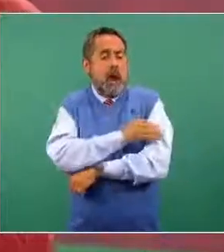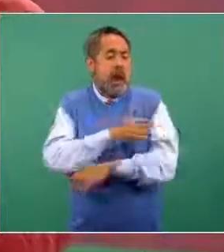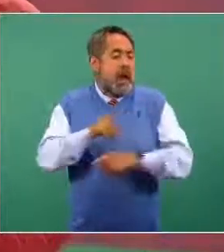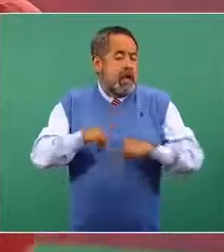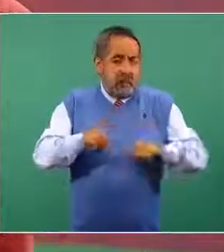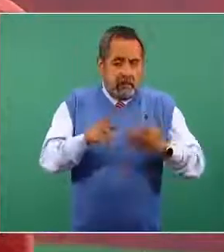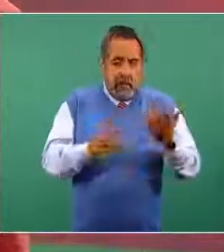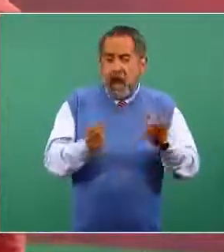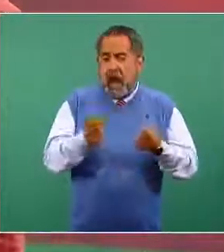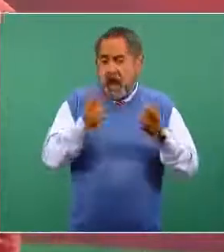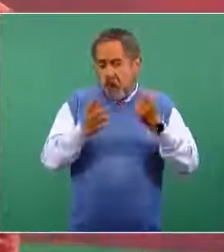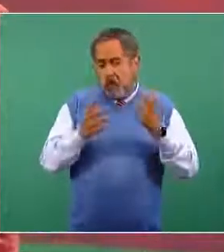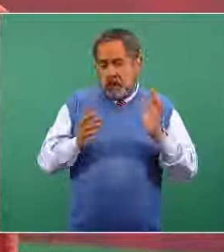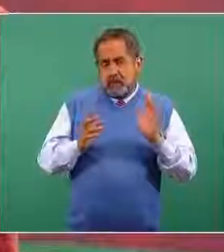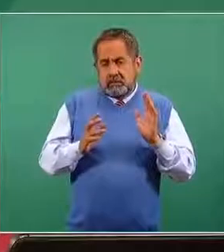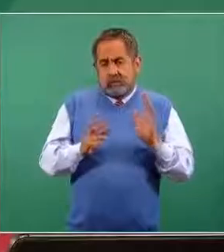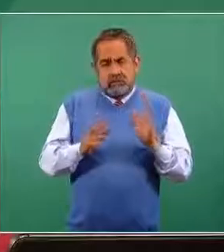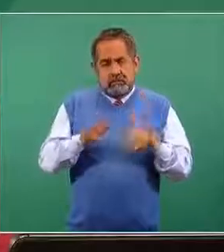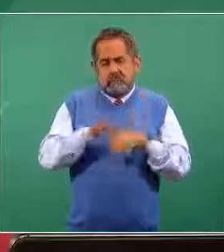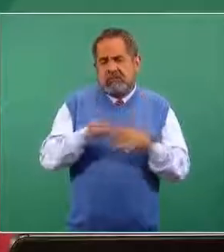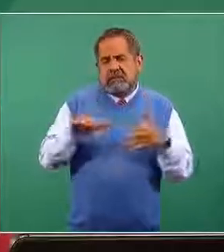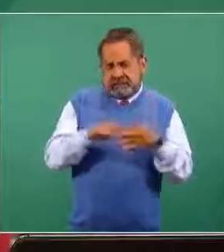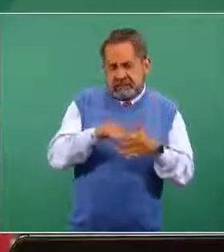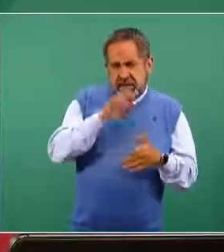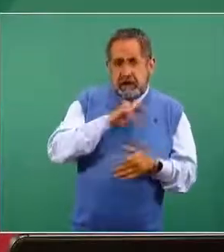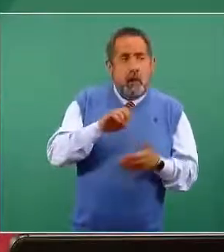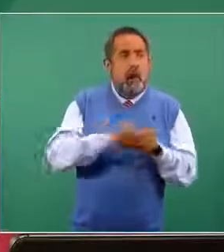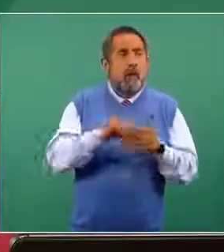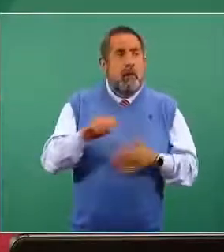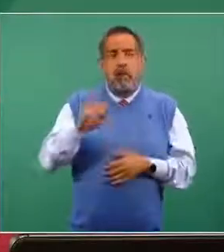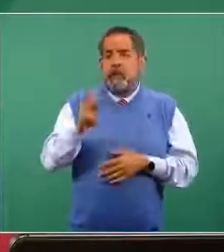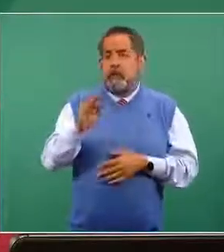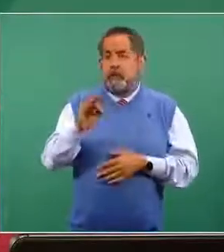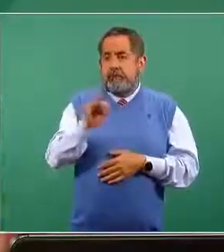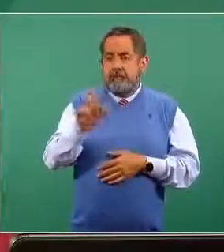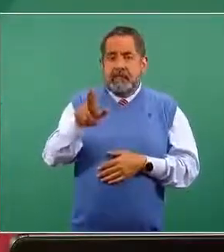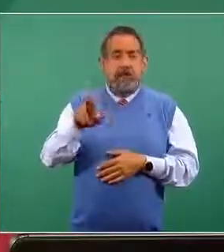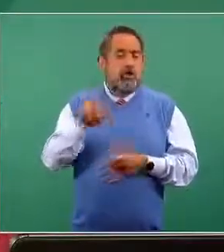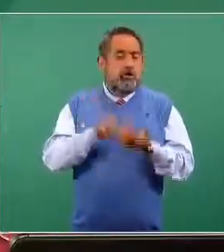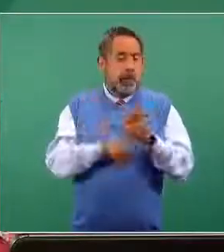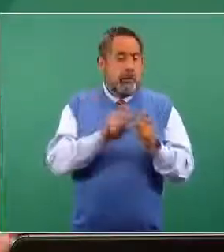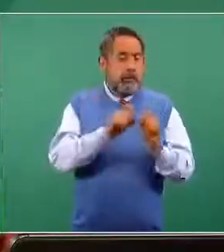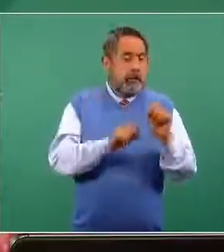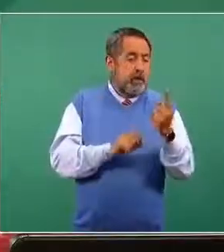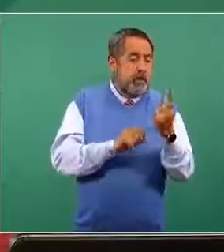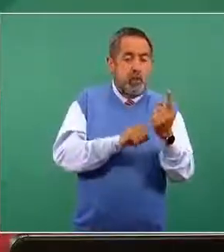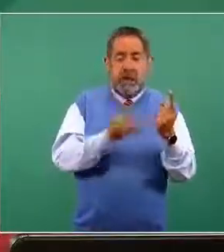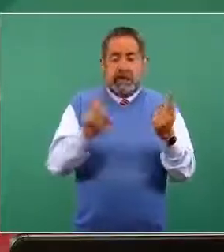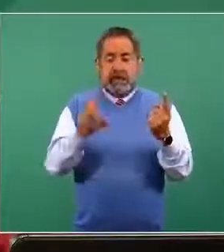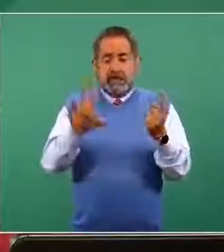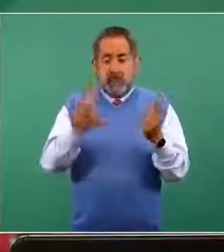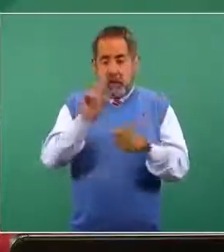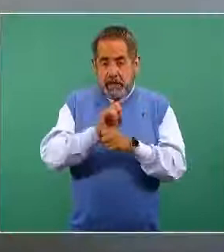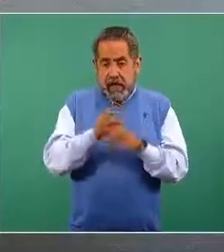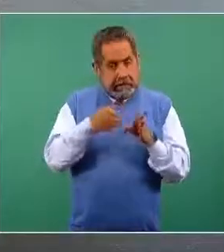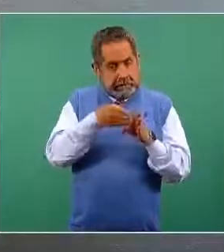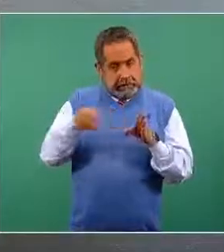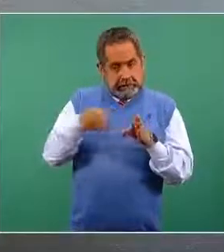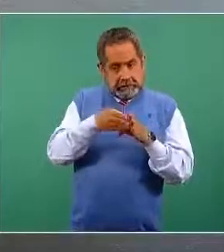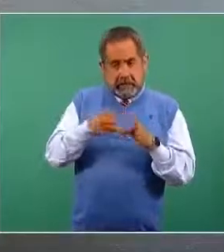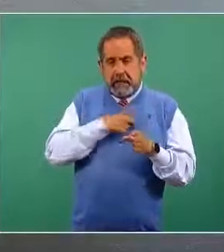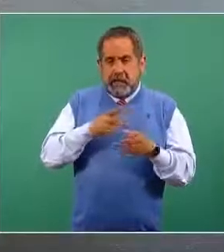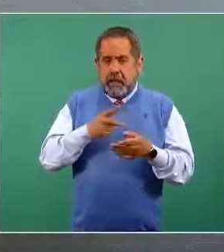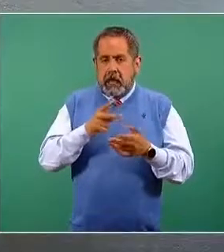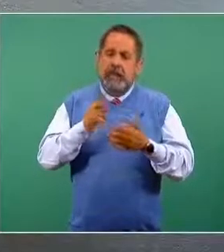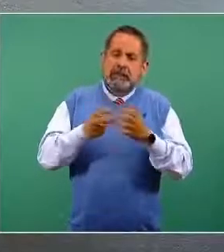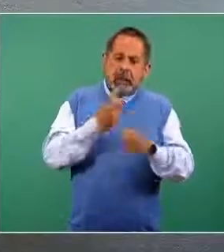Algunas se pone en periodos más cortos, por ejemplo la de Pfizer, desde 21 días hasta 35 días es el intervalo en el que se